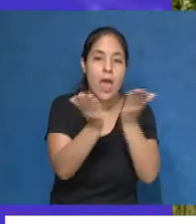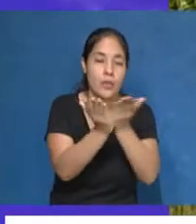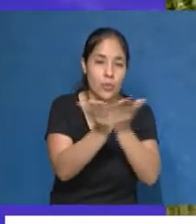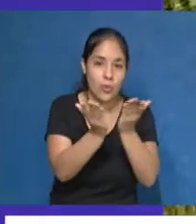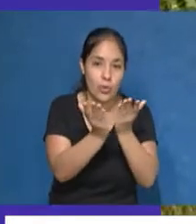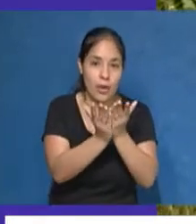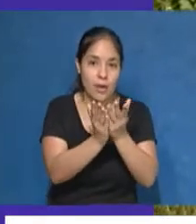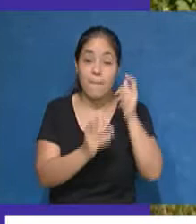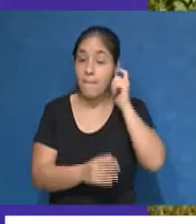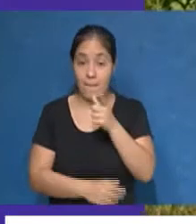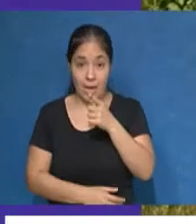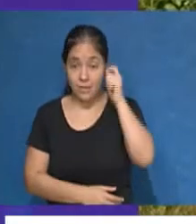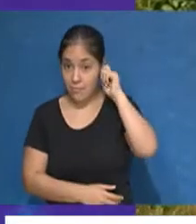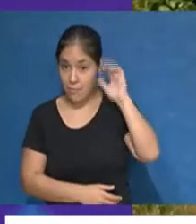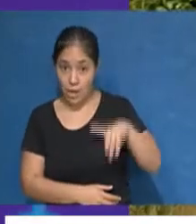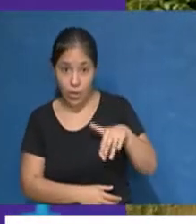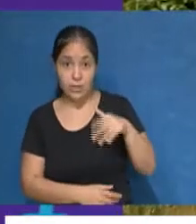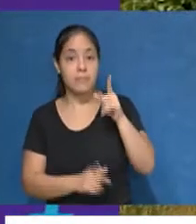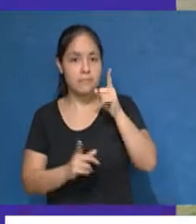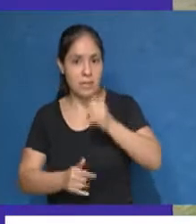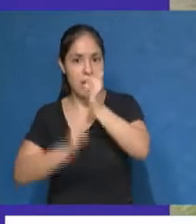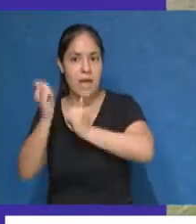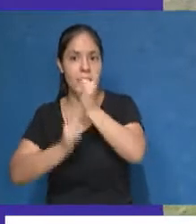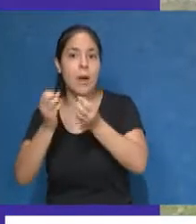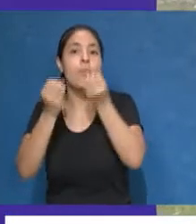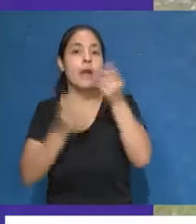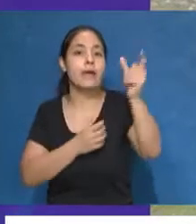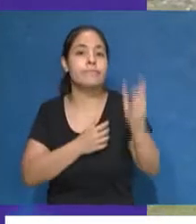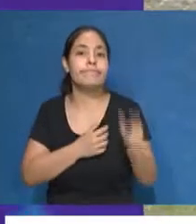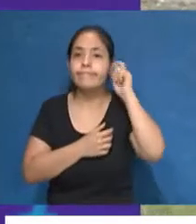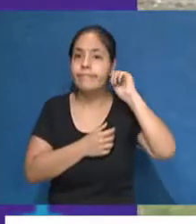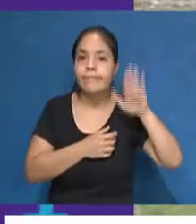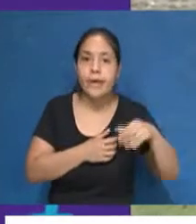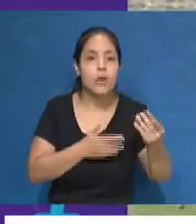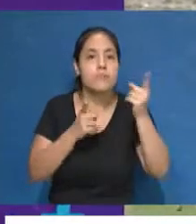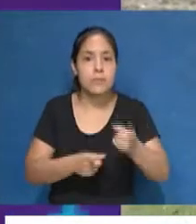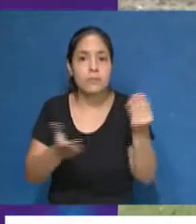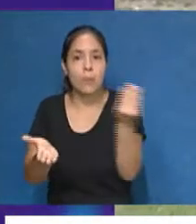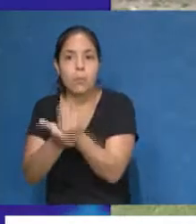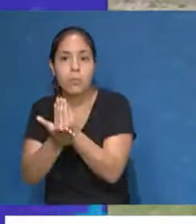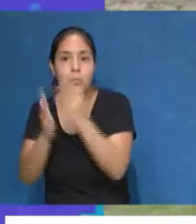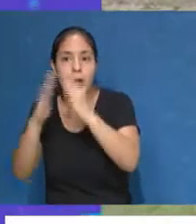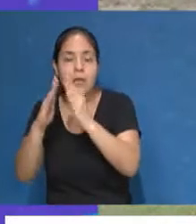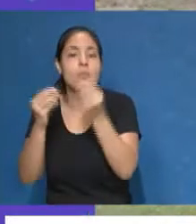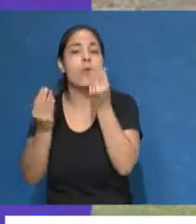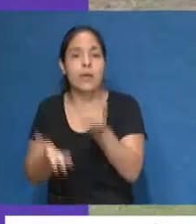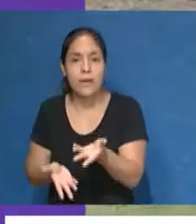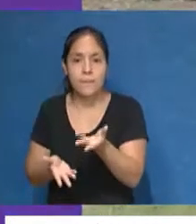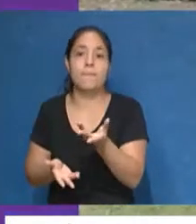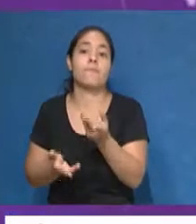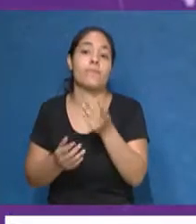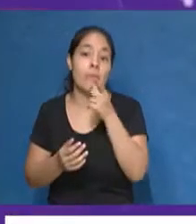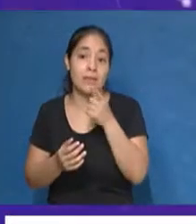era menor de edad. Esto es lo que también estaban explicando, por qué menor de edad y se encontraba en ese lugar, que se habría producido en el